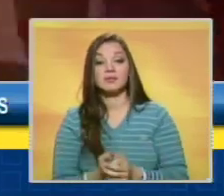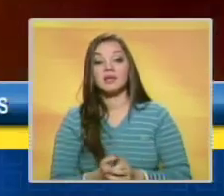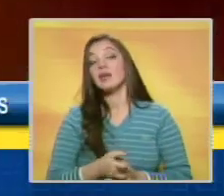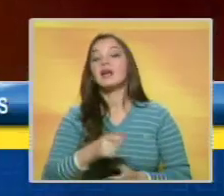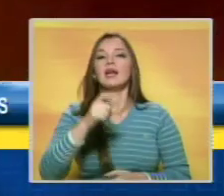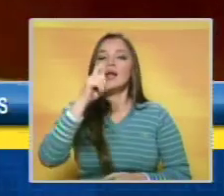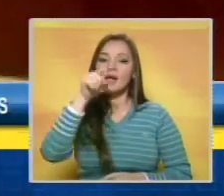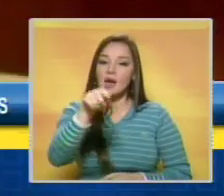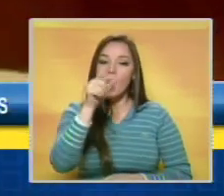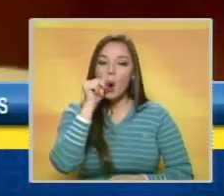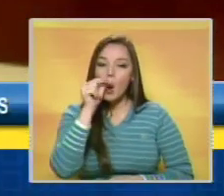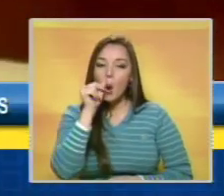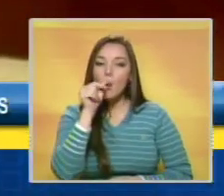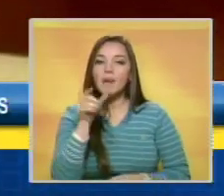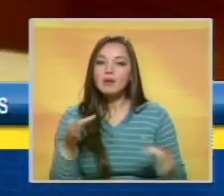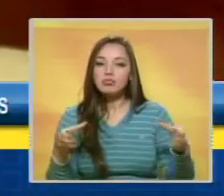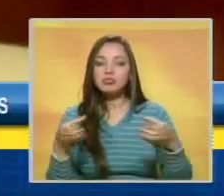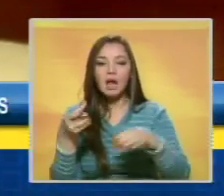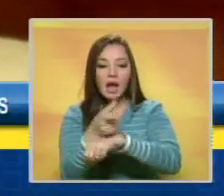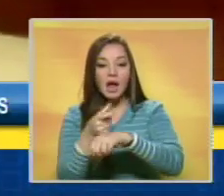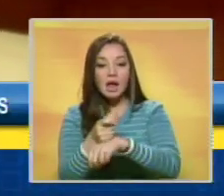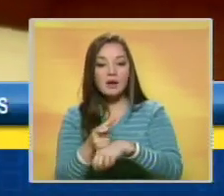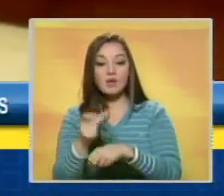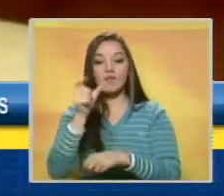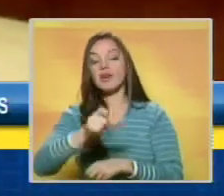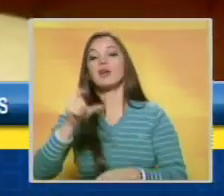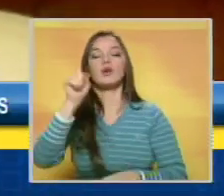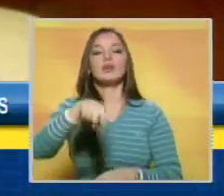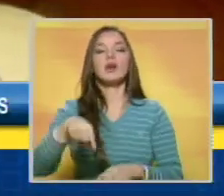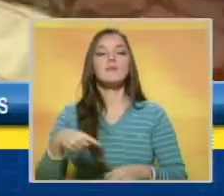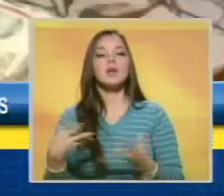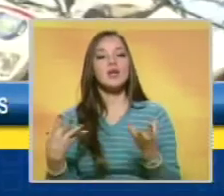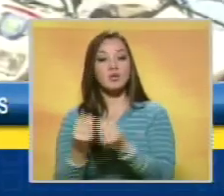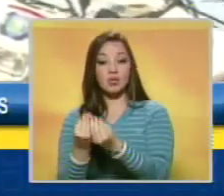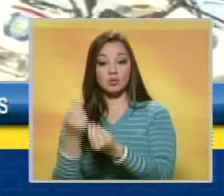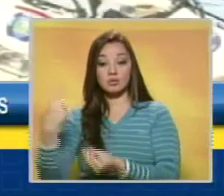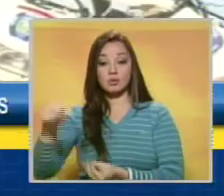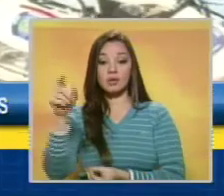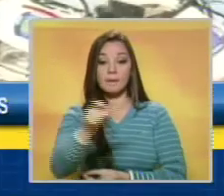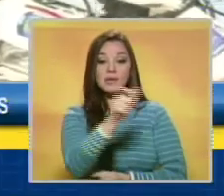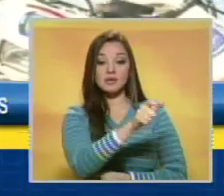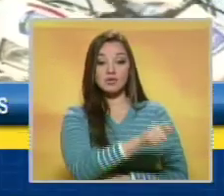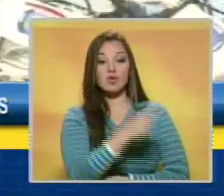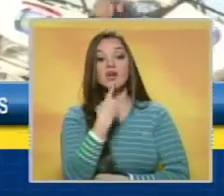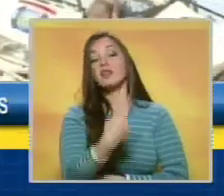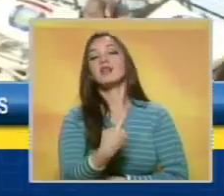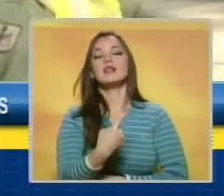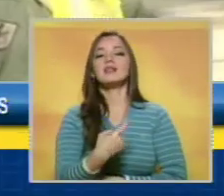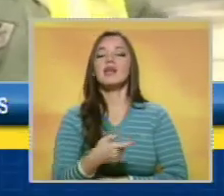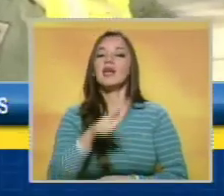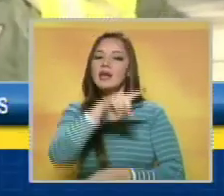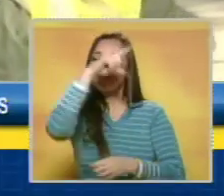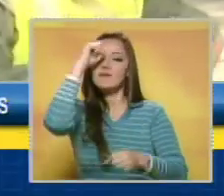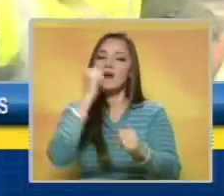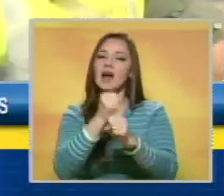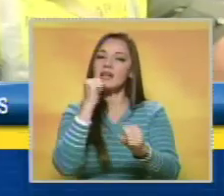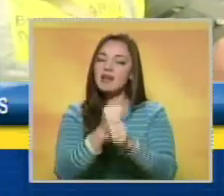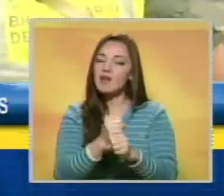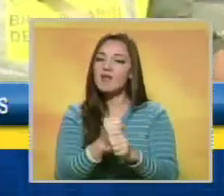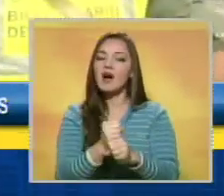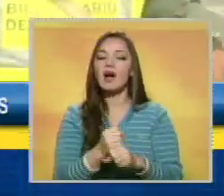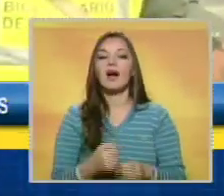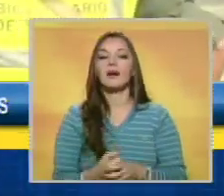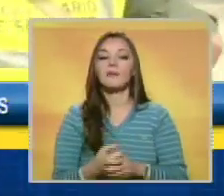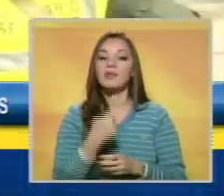el gobernador y su gabinete plantearon medidas para seguir trabajando en el orden y seguridad de los bolivarenses. Rangel Gómez aseguró que